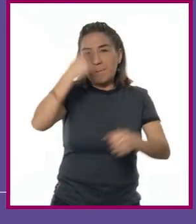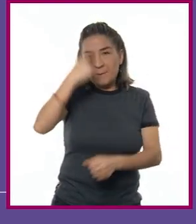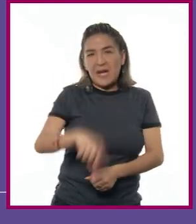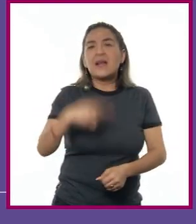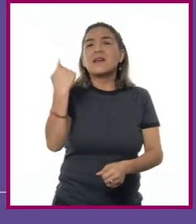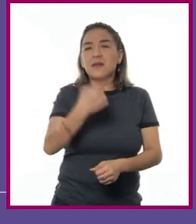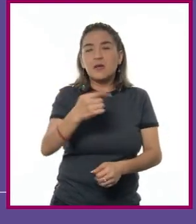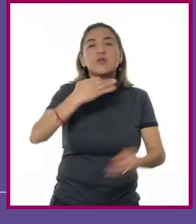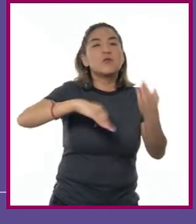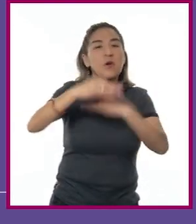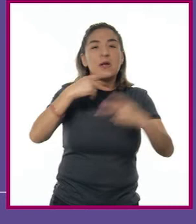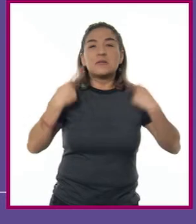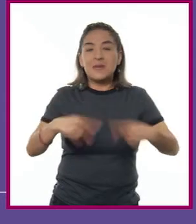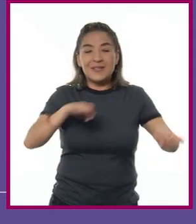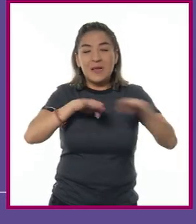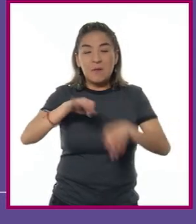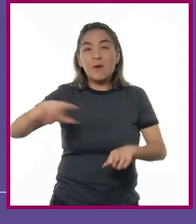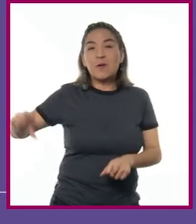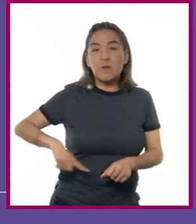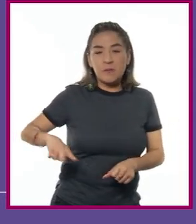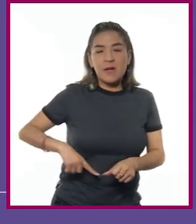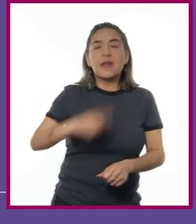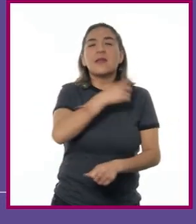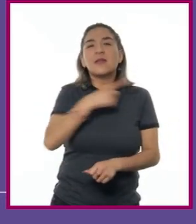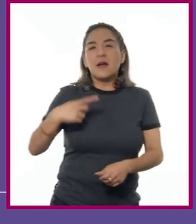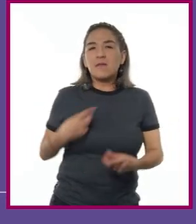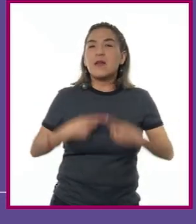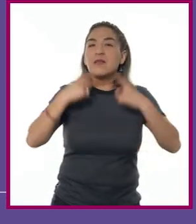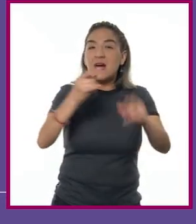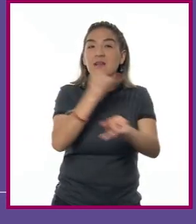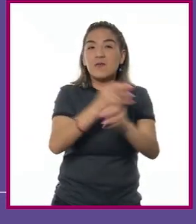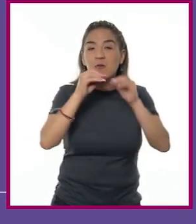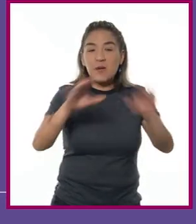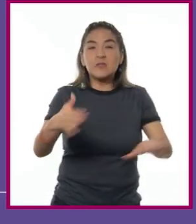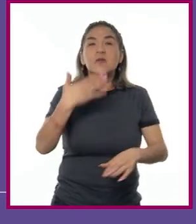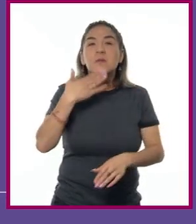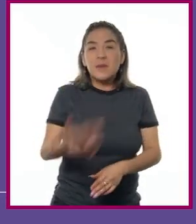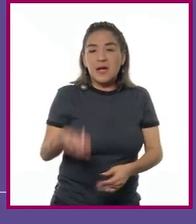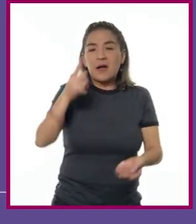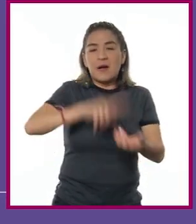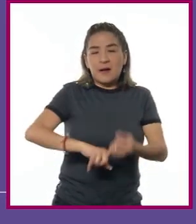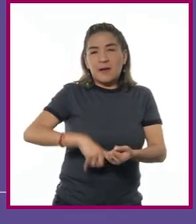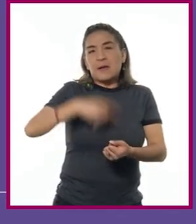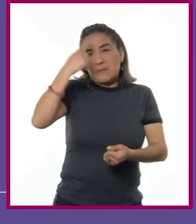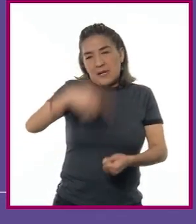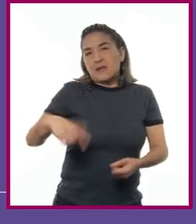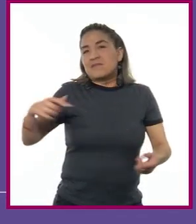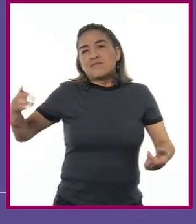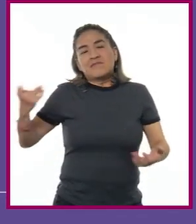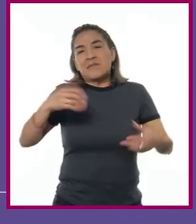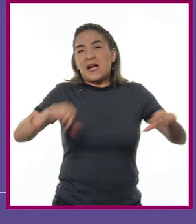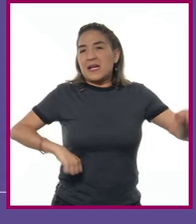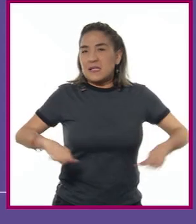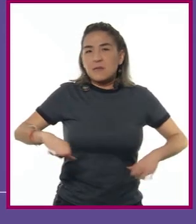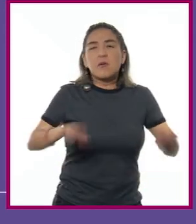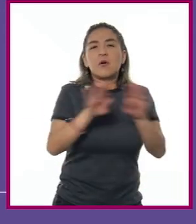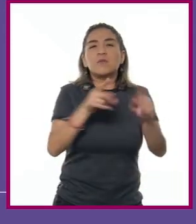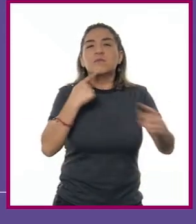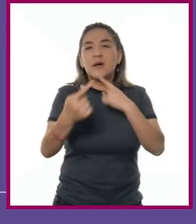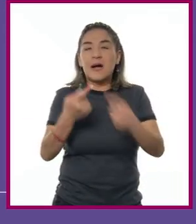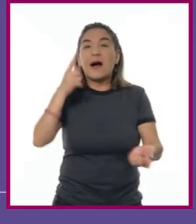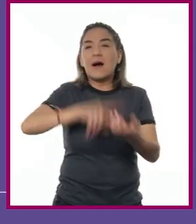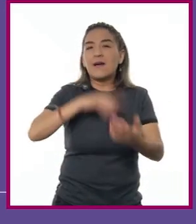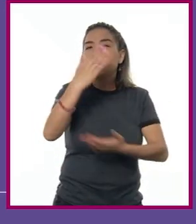para que las y los servidores públicos justifiquen sus acciones, reaccionen a requerimientos y o críticas que se